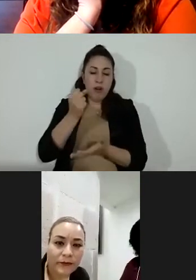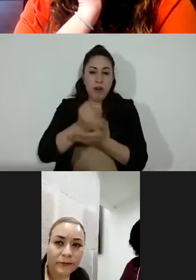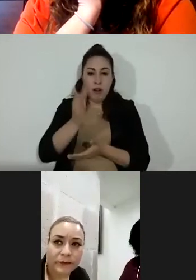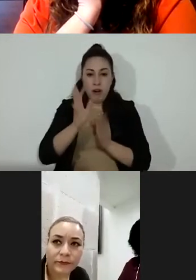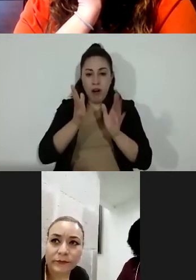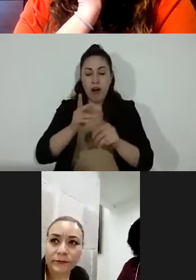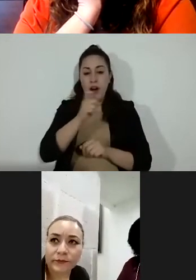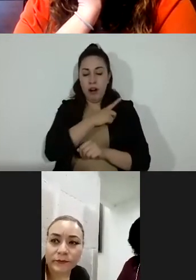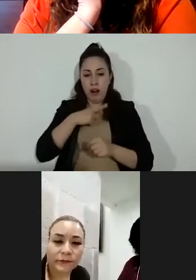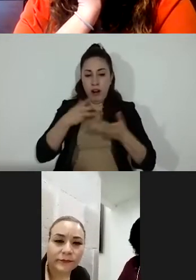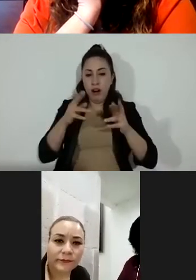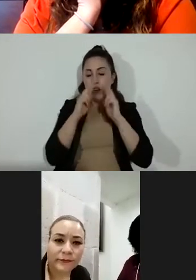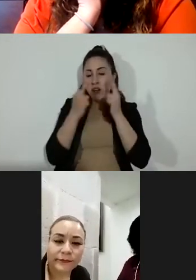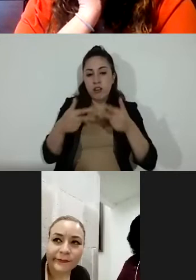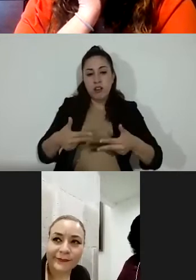vía remota.